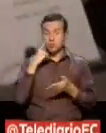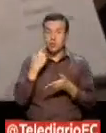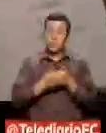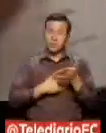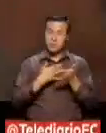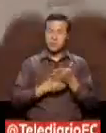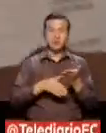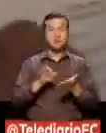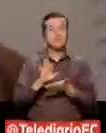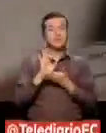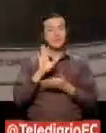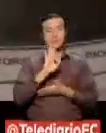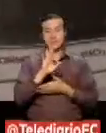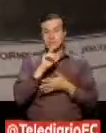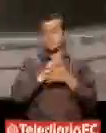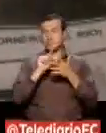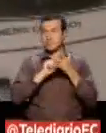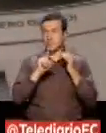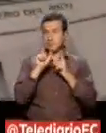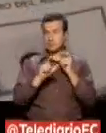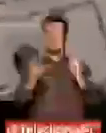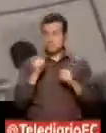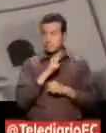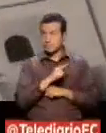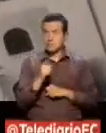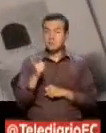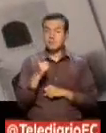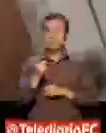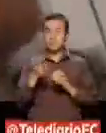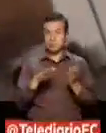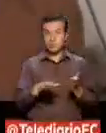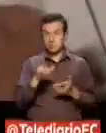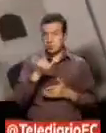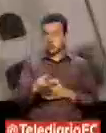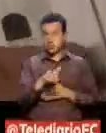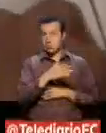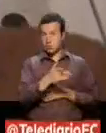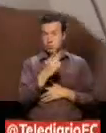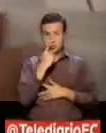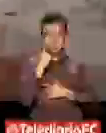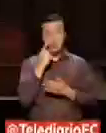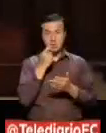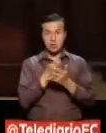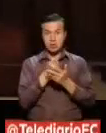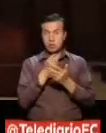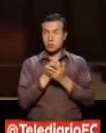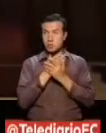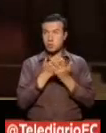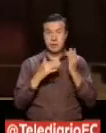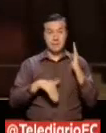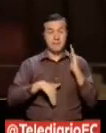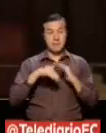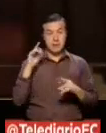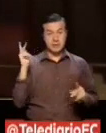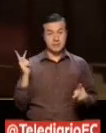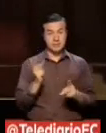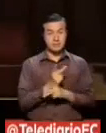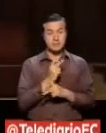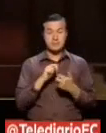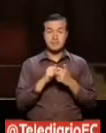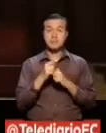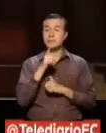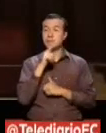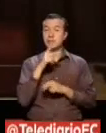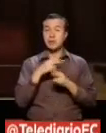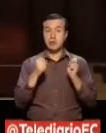documentación y testimonios de diversos personajes relacionados con la muerte del oficial y la compra de las naves. La más polémica y accidentada fue